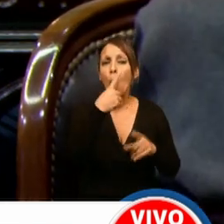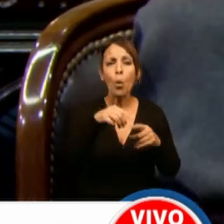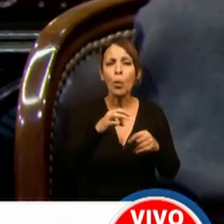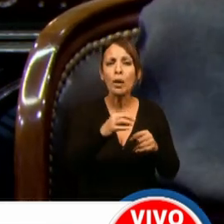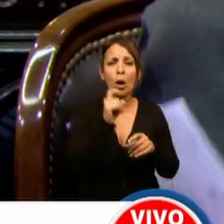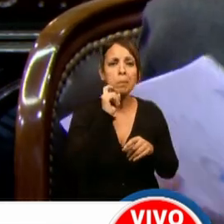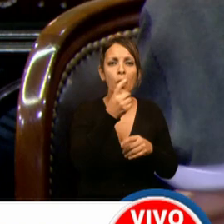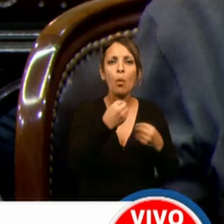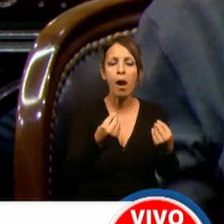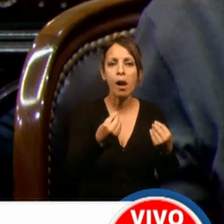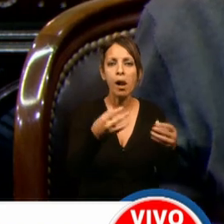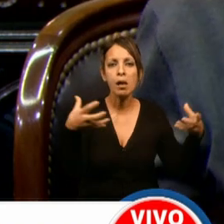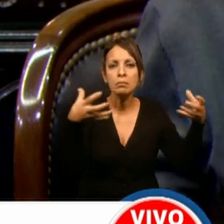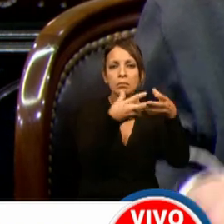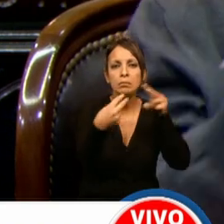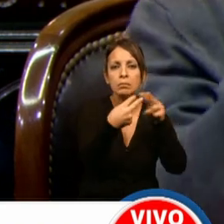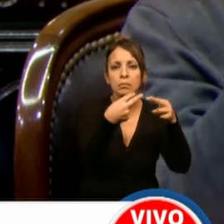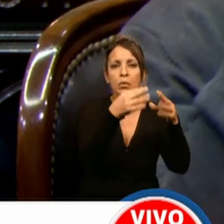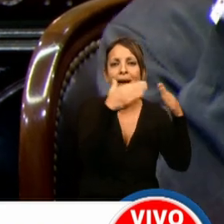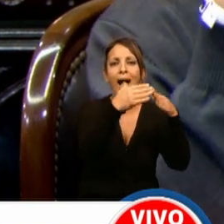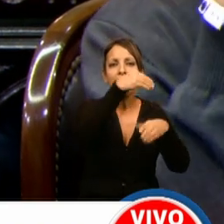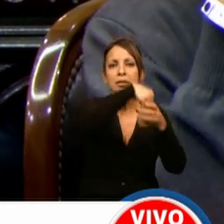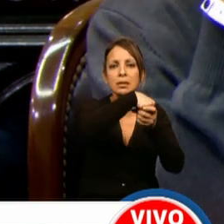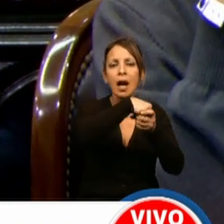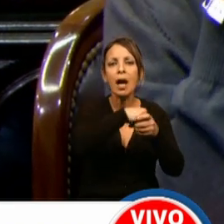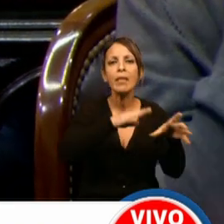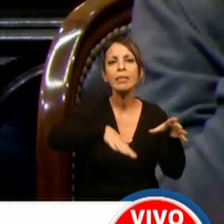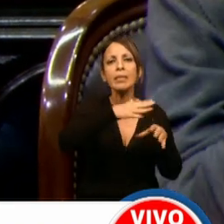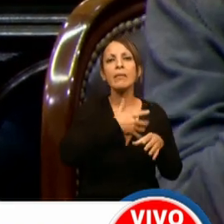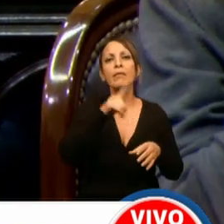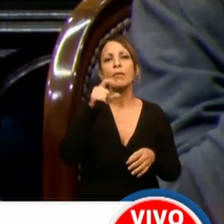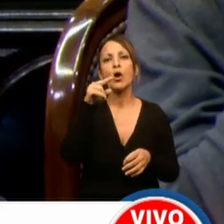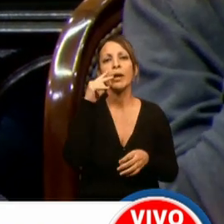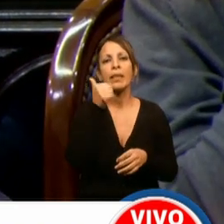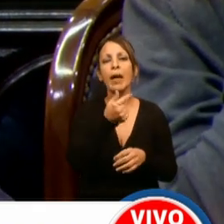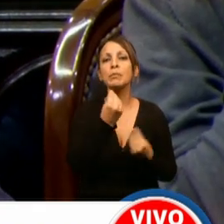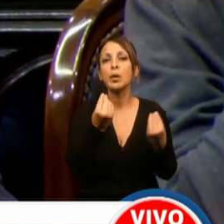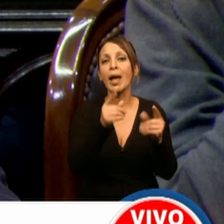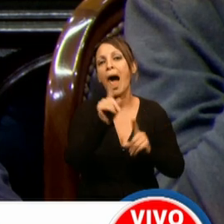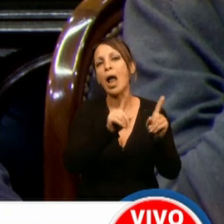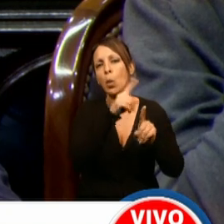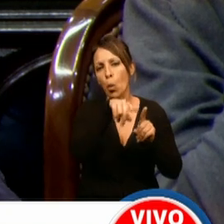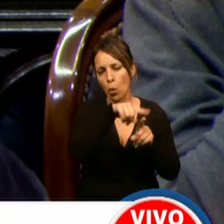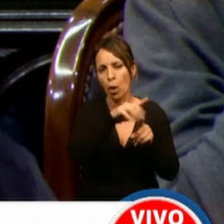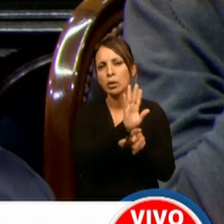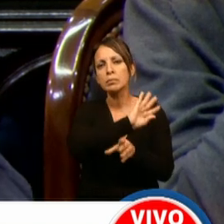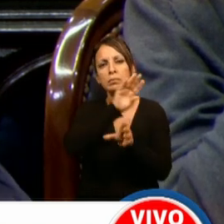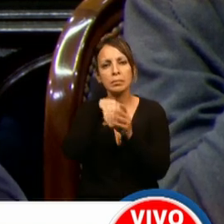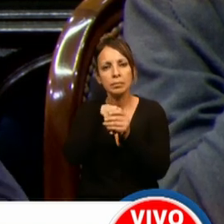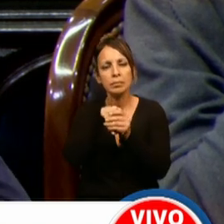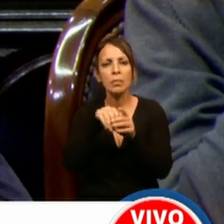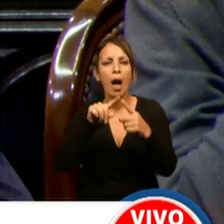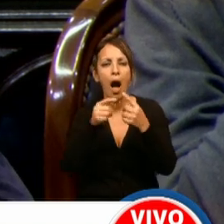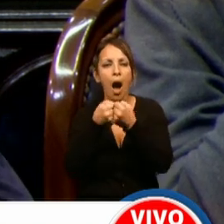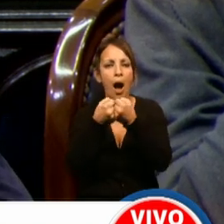en una casa de florida y esperar las noticias porque algunos de ellos participaban de una conspiración